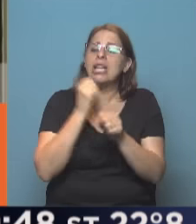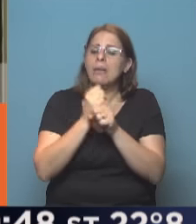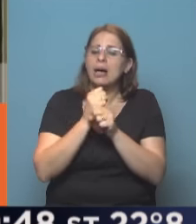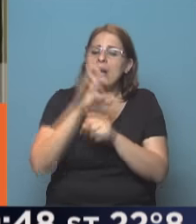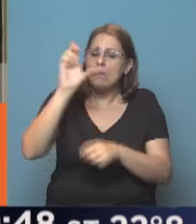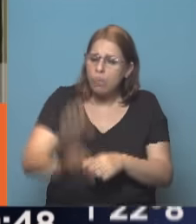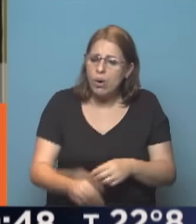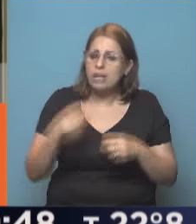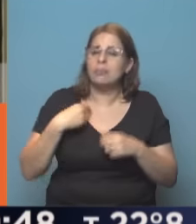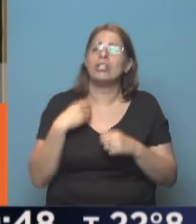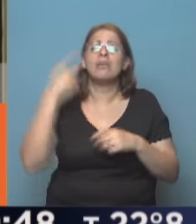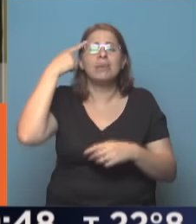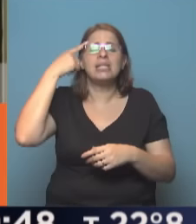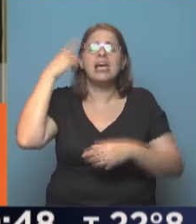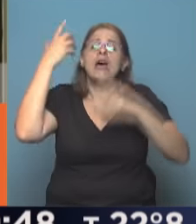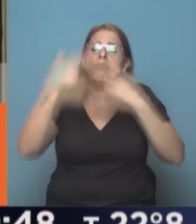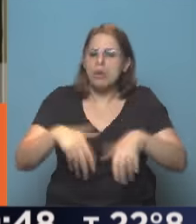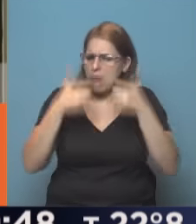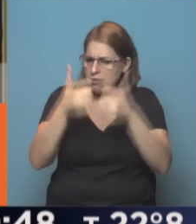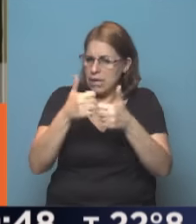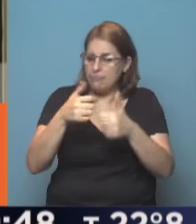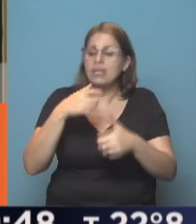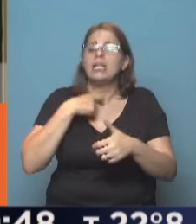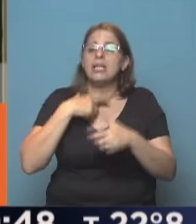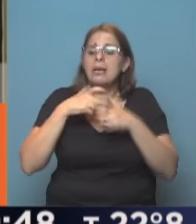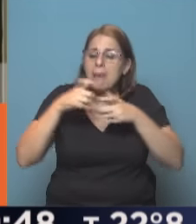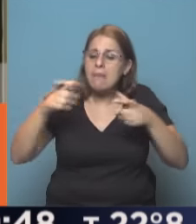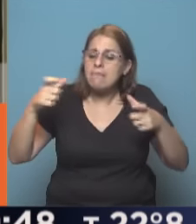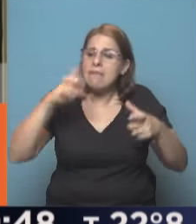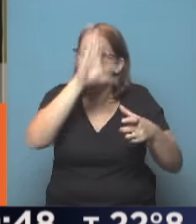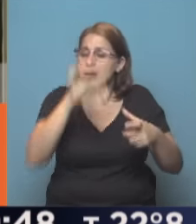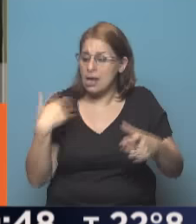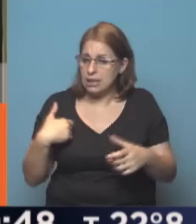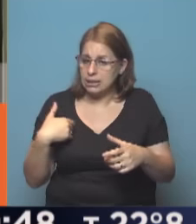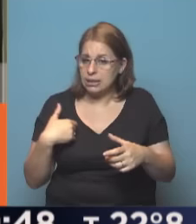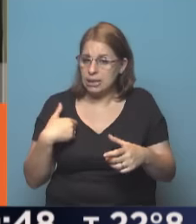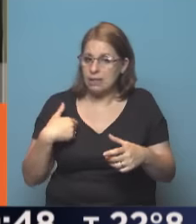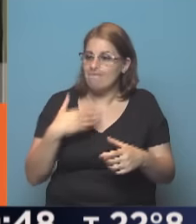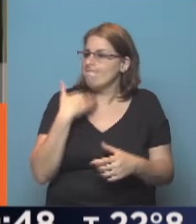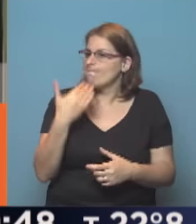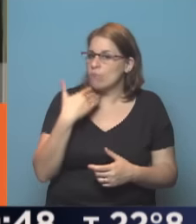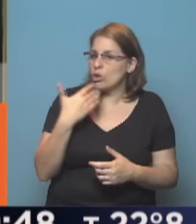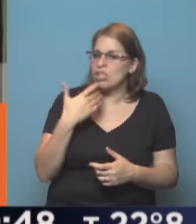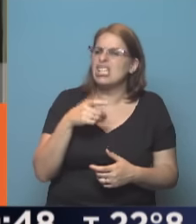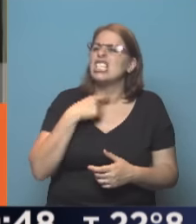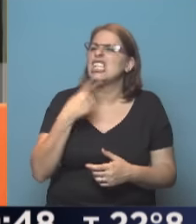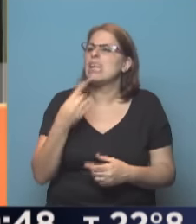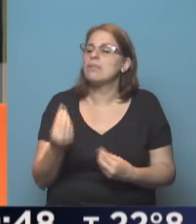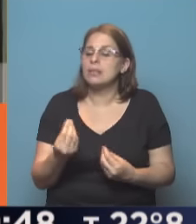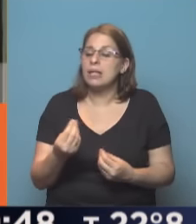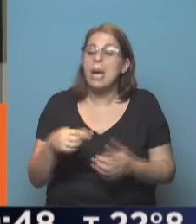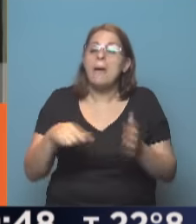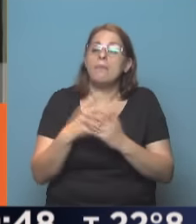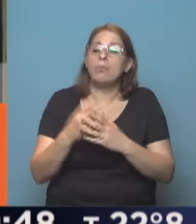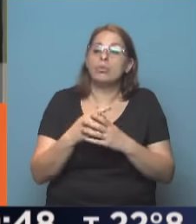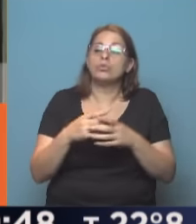programa, y como lo hemos hecho en la ciudad, queremos que crezca en todo el país, así que realmente no sé exactamente a qué se refieren, pero seguramente no es